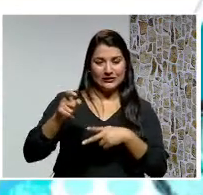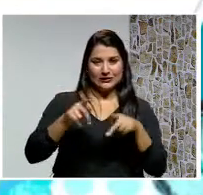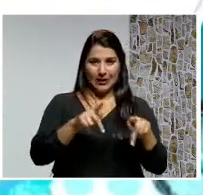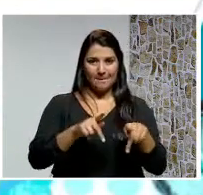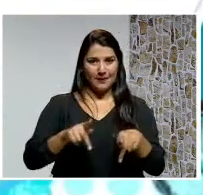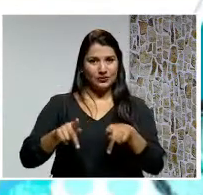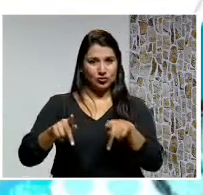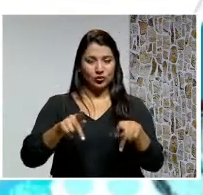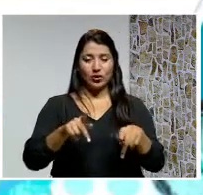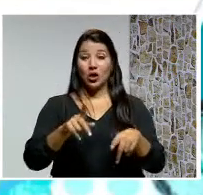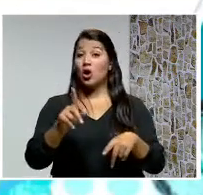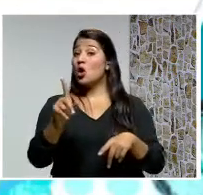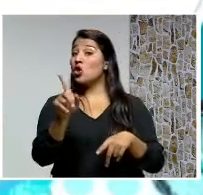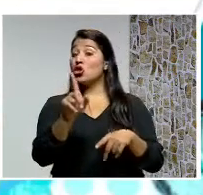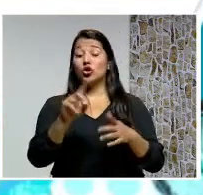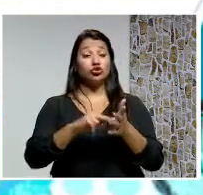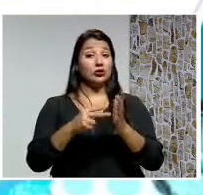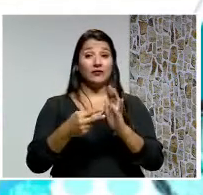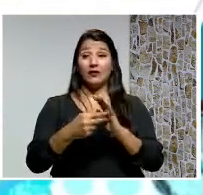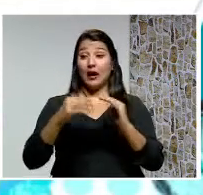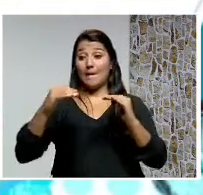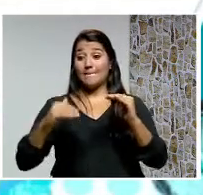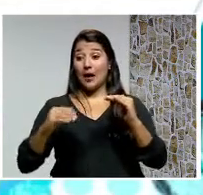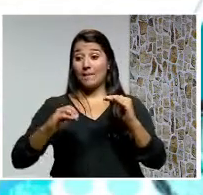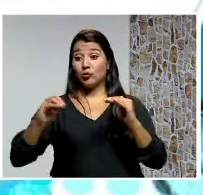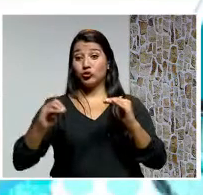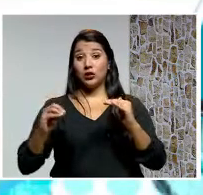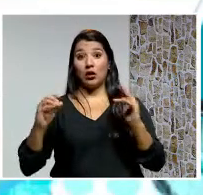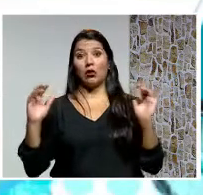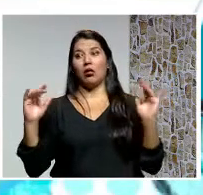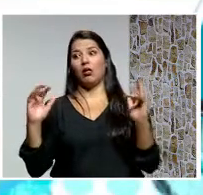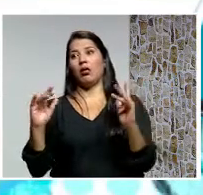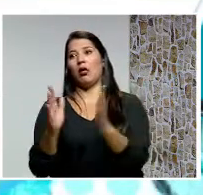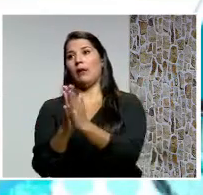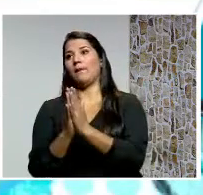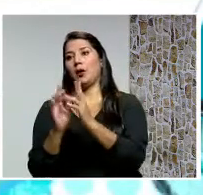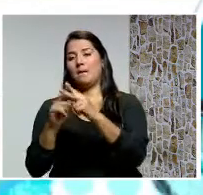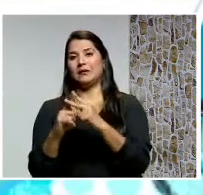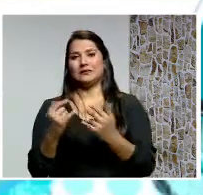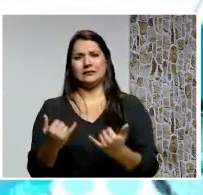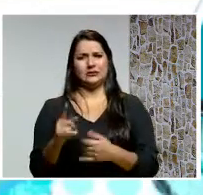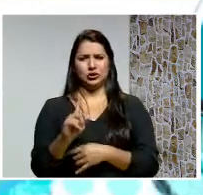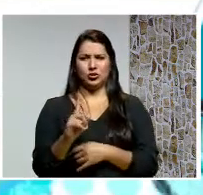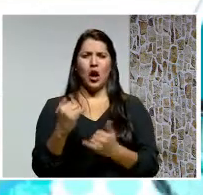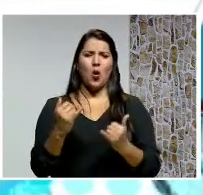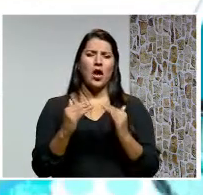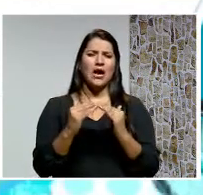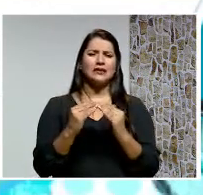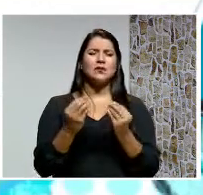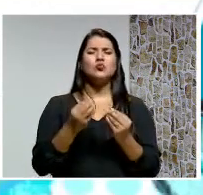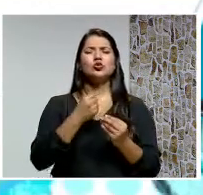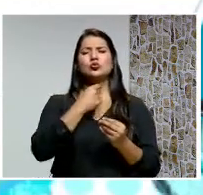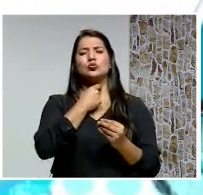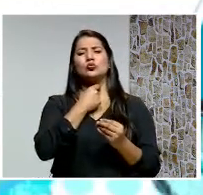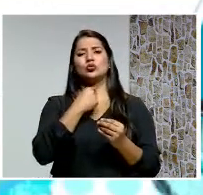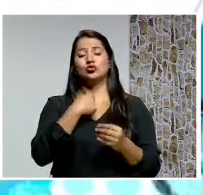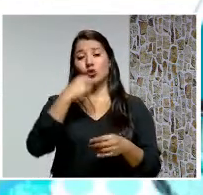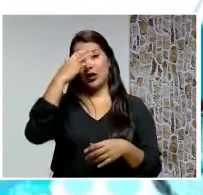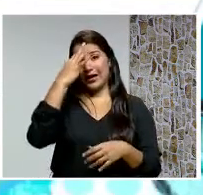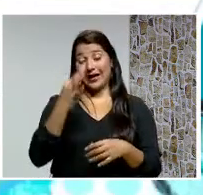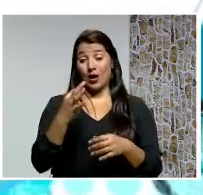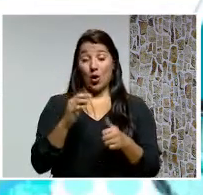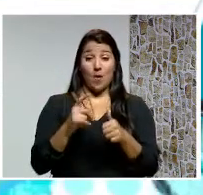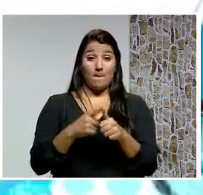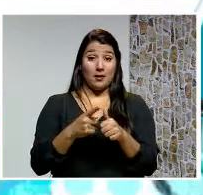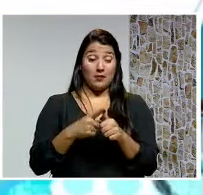implicar inmediatamente que las personas van a salir a buscar un crédito. Los hogares ahorita están muy endeudados. Yo creo que lo primero que